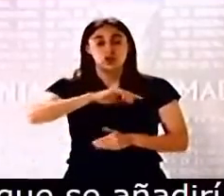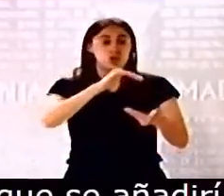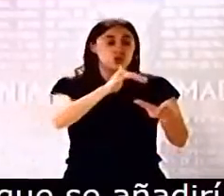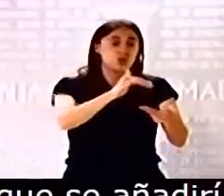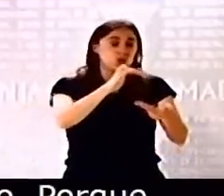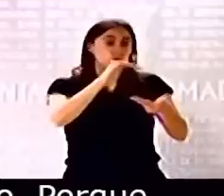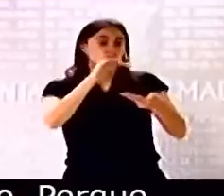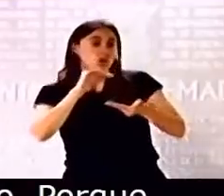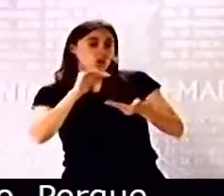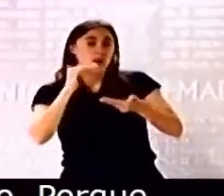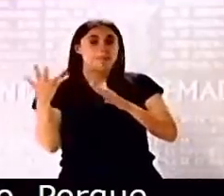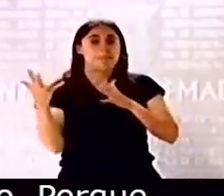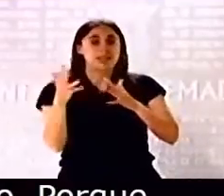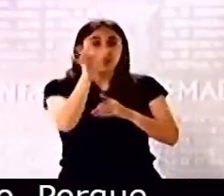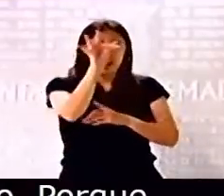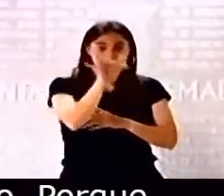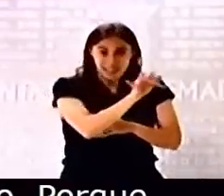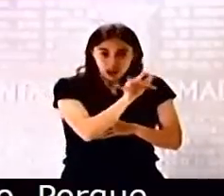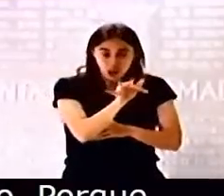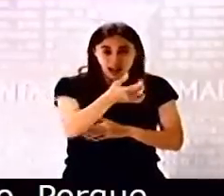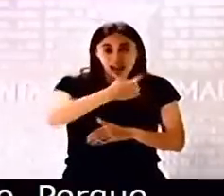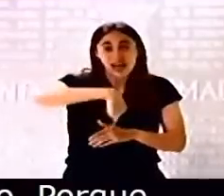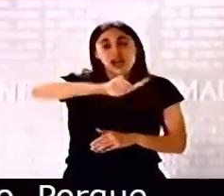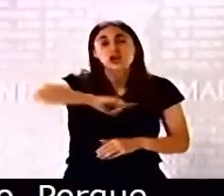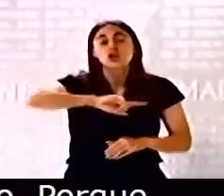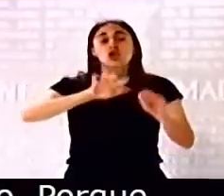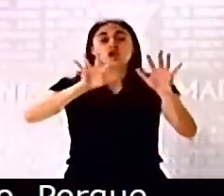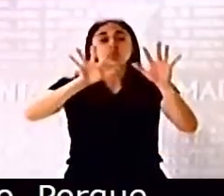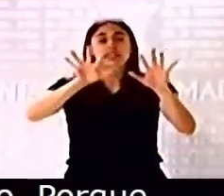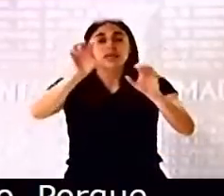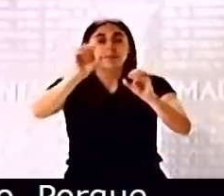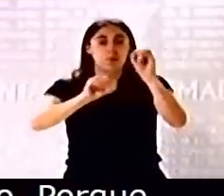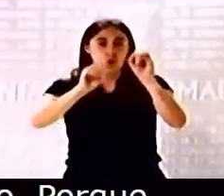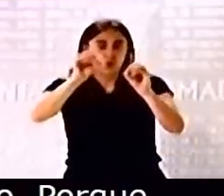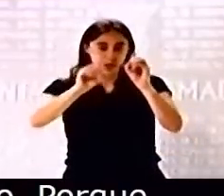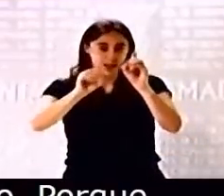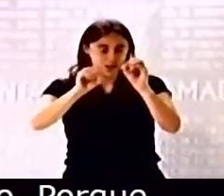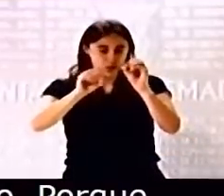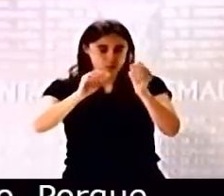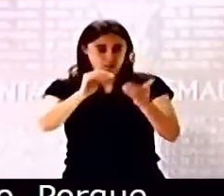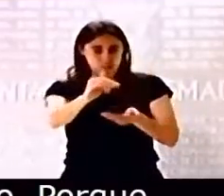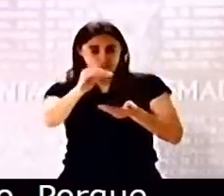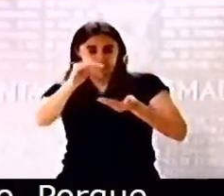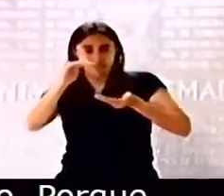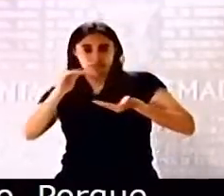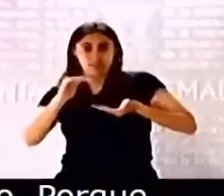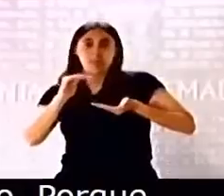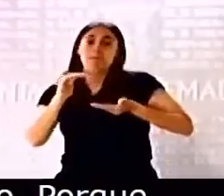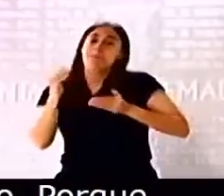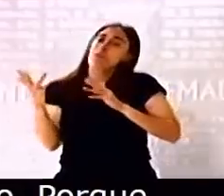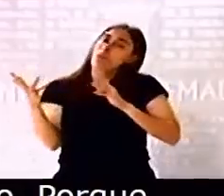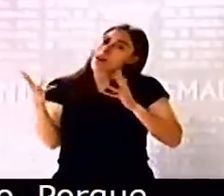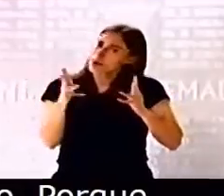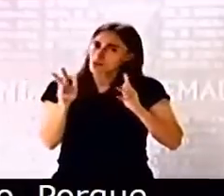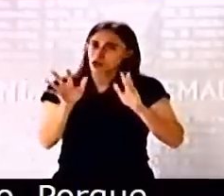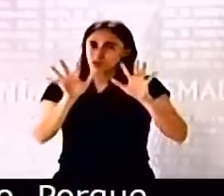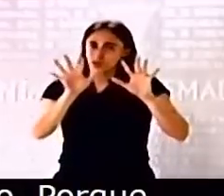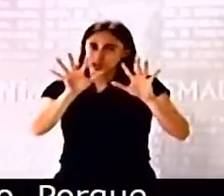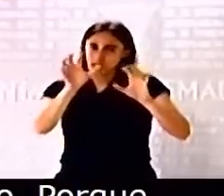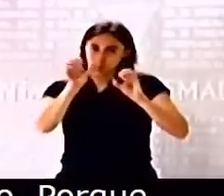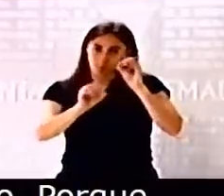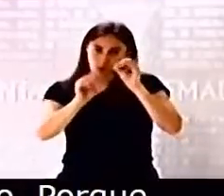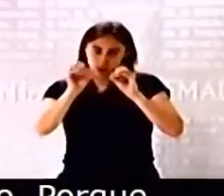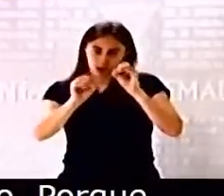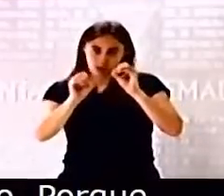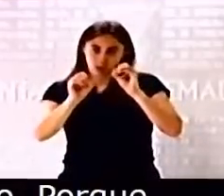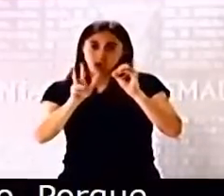aproximadamente un 10% del total de las vacunas, de las dosis de vacunas que llegasen a España, alrededor de un 10% por el